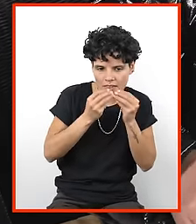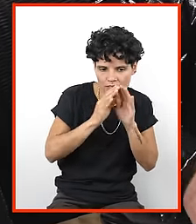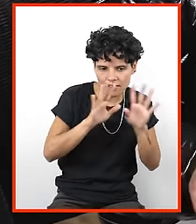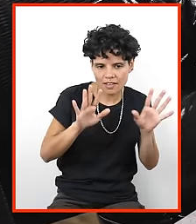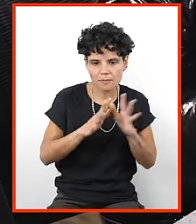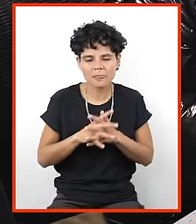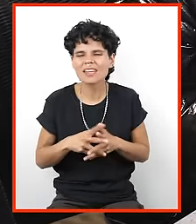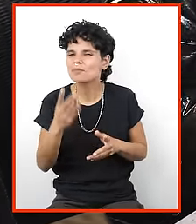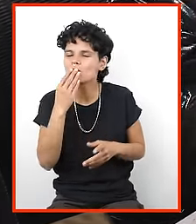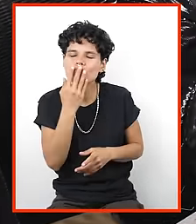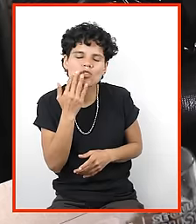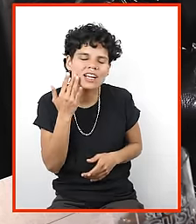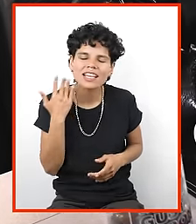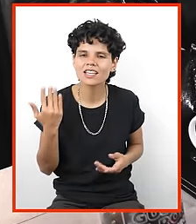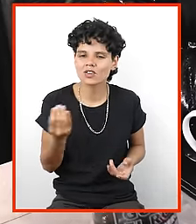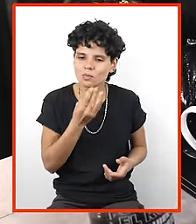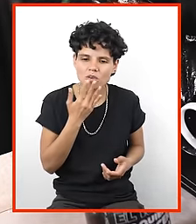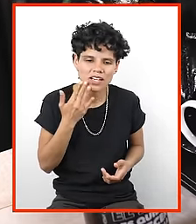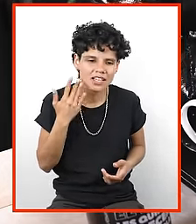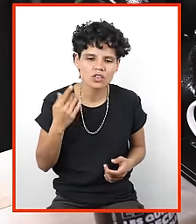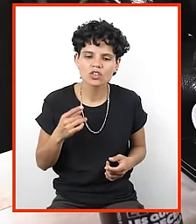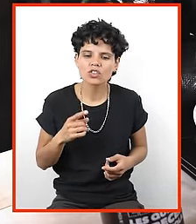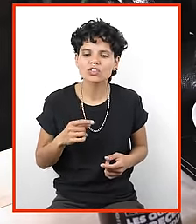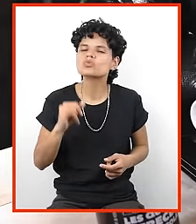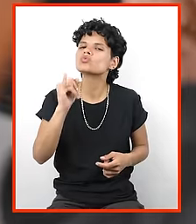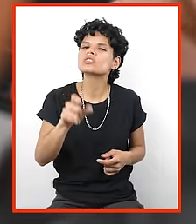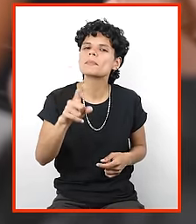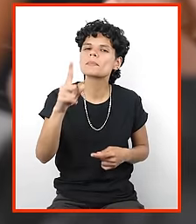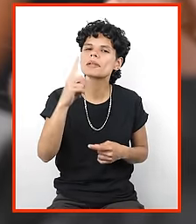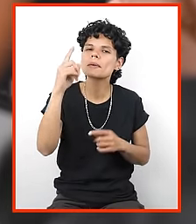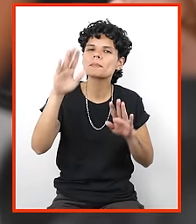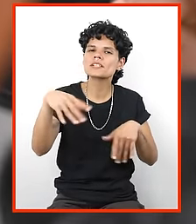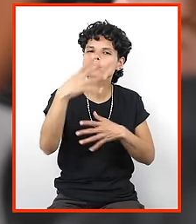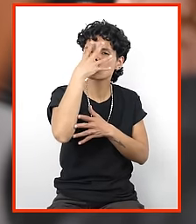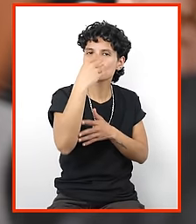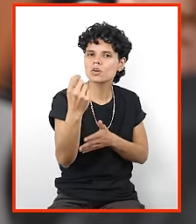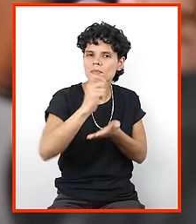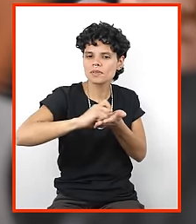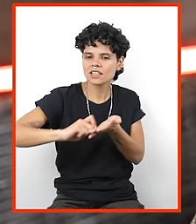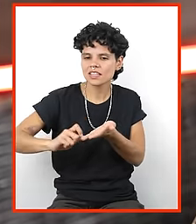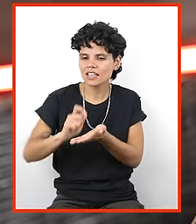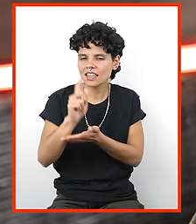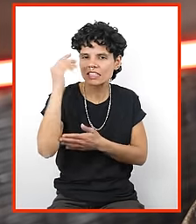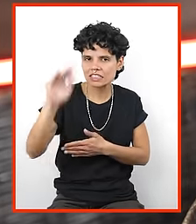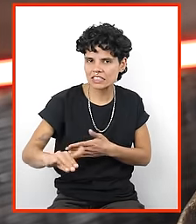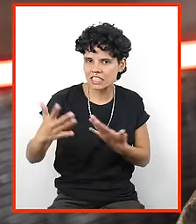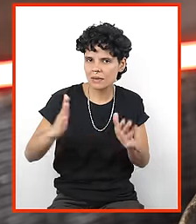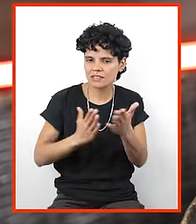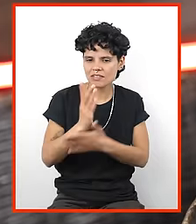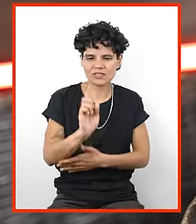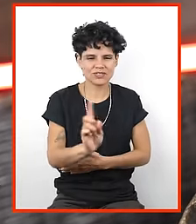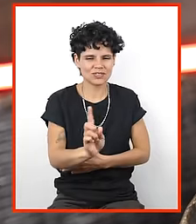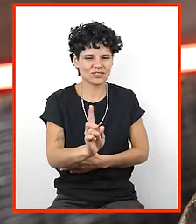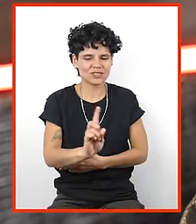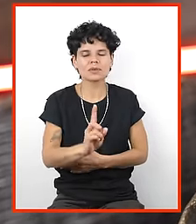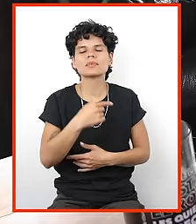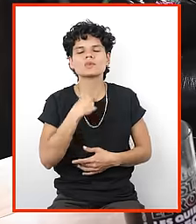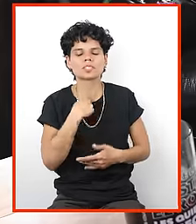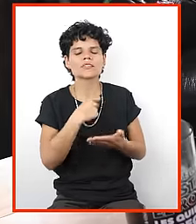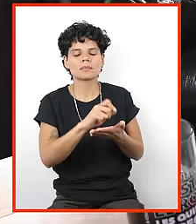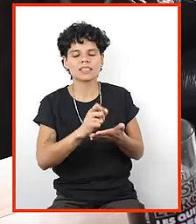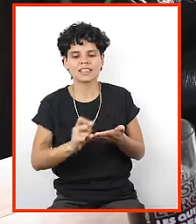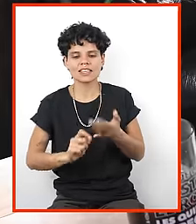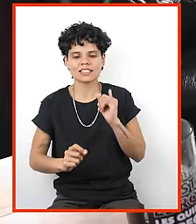¿Por qué pediste algo tan rico? ¿Tú siempre haces autorretratos de chica o no? ¿Tú... No. Me gustaba